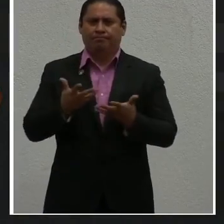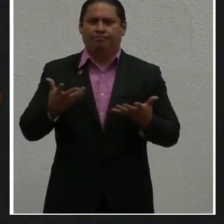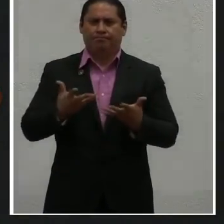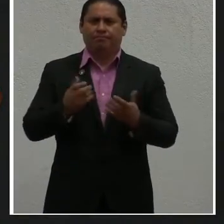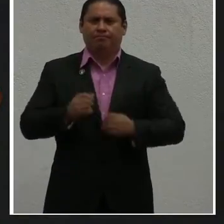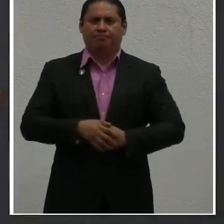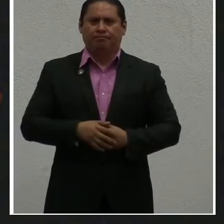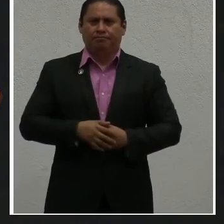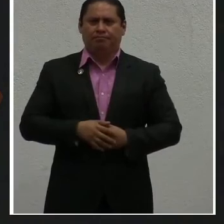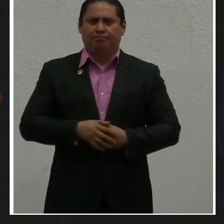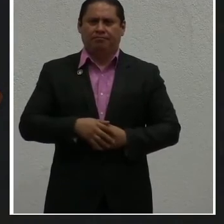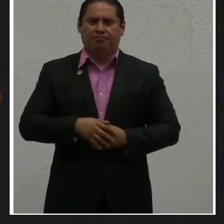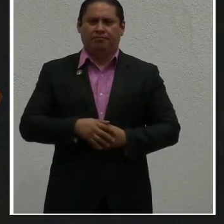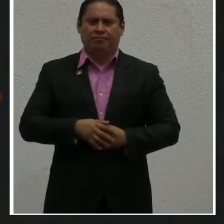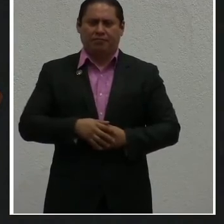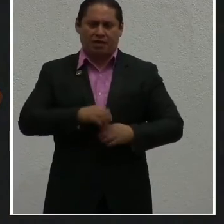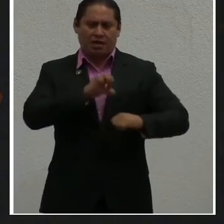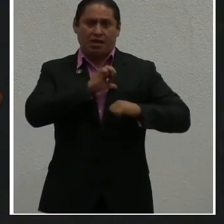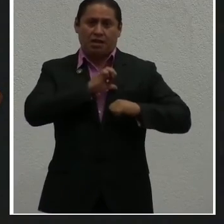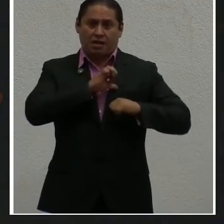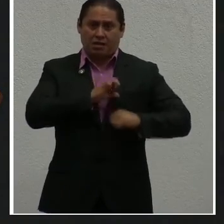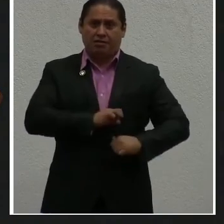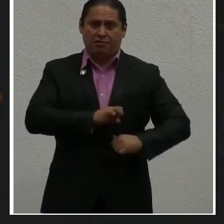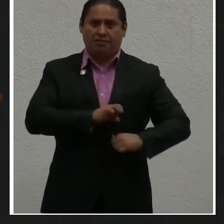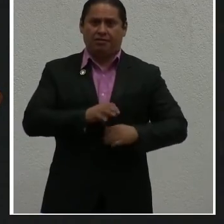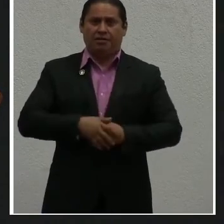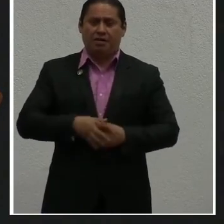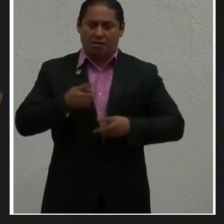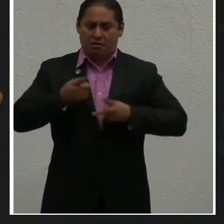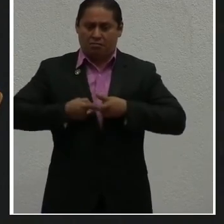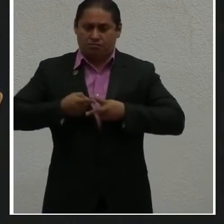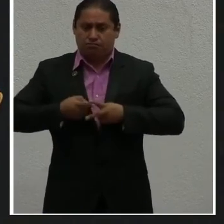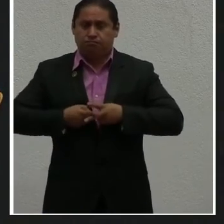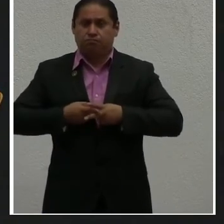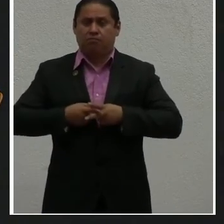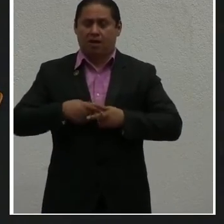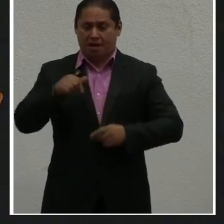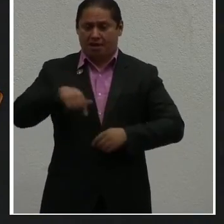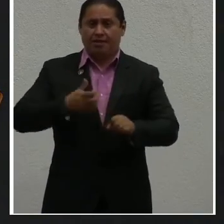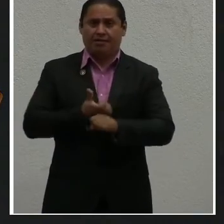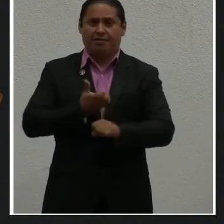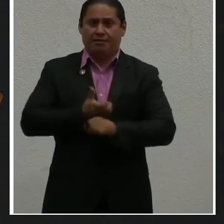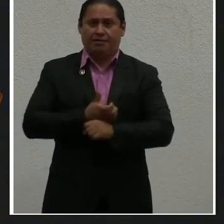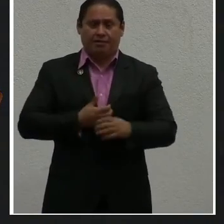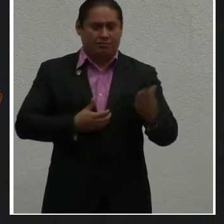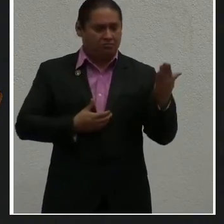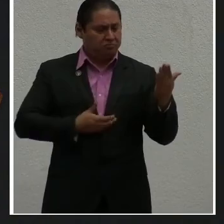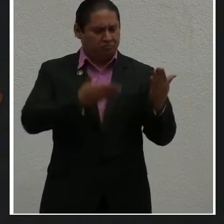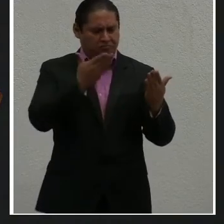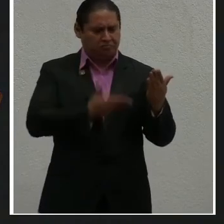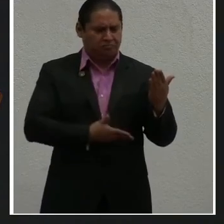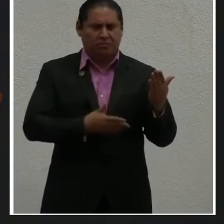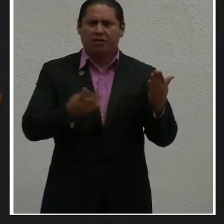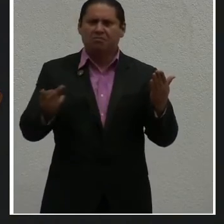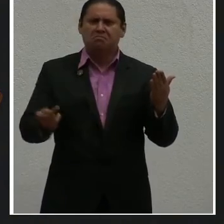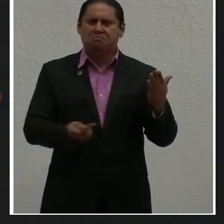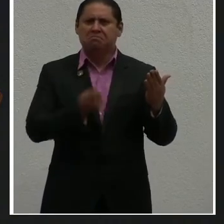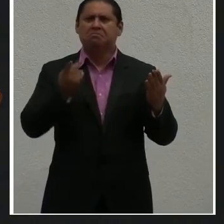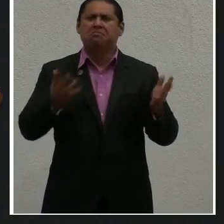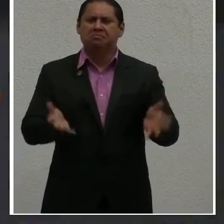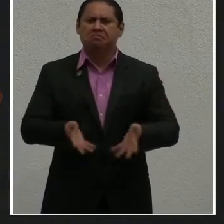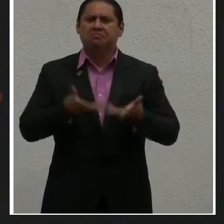de fiscalización de auditorías en el estado. No sabemos qué pasa con los